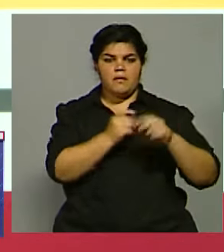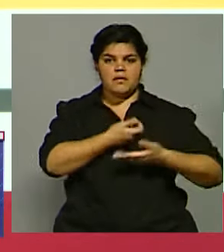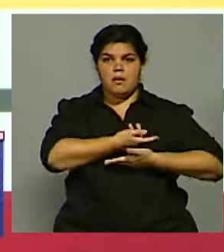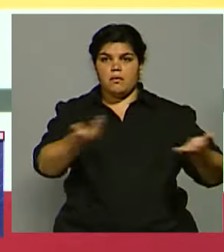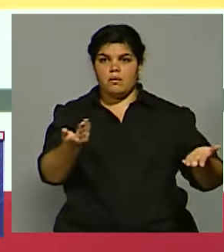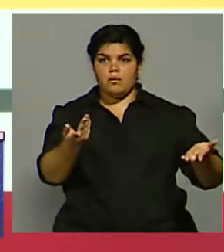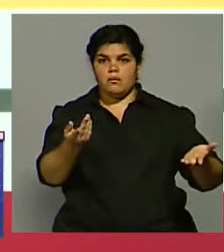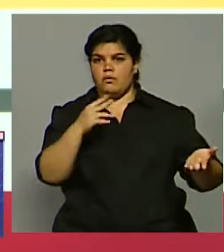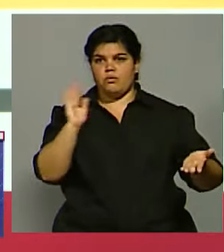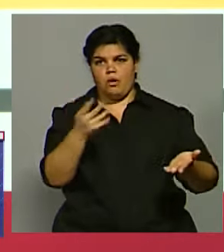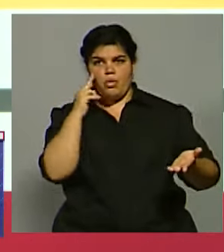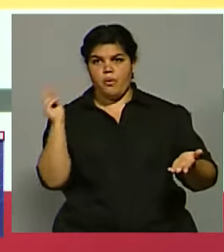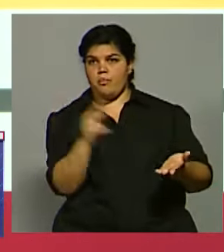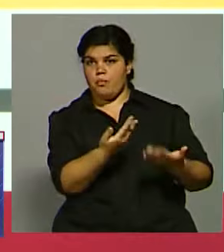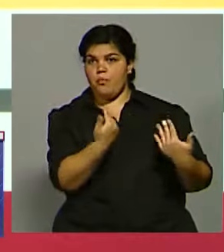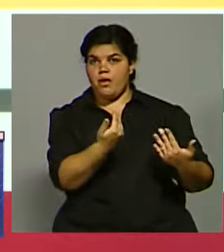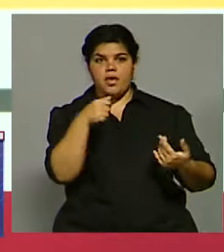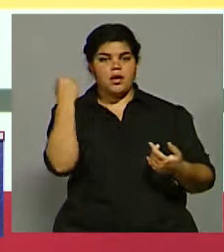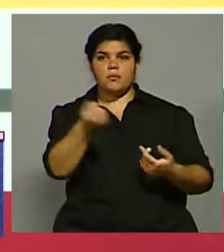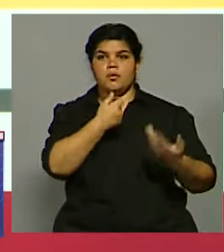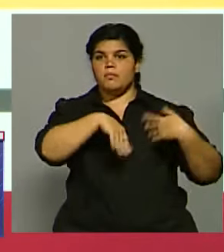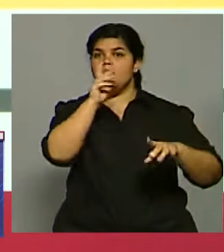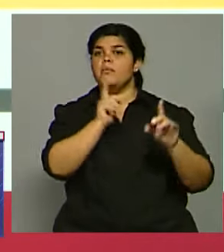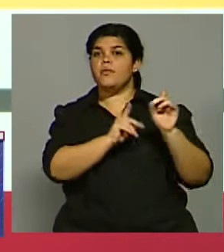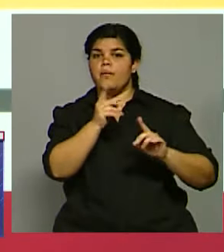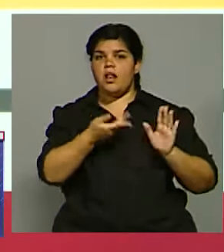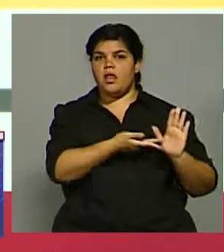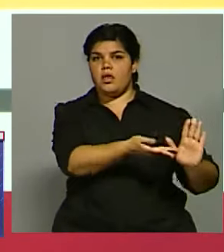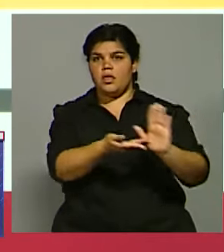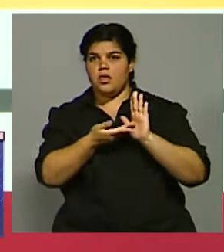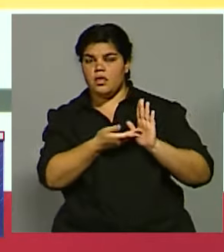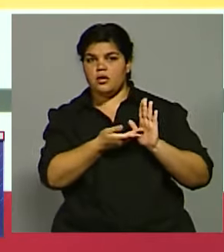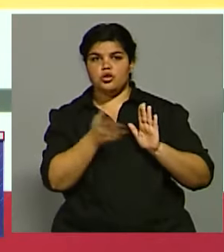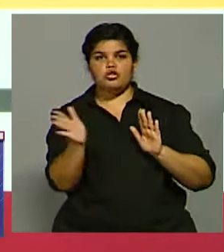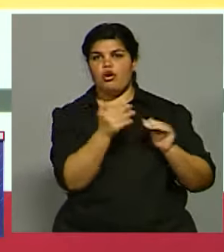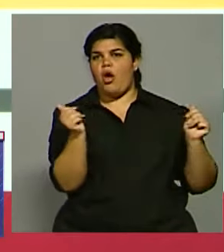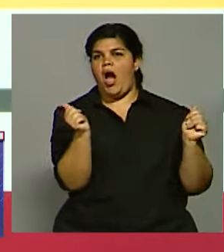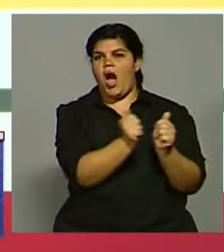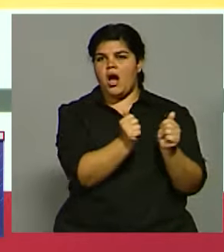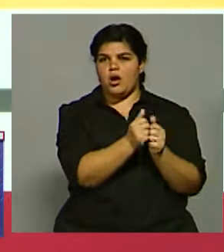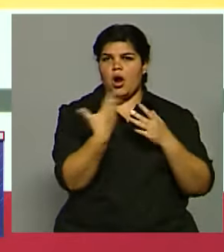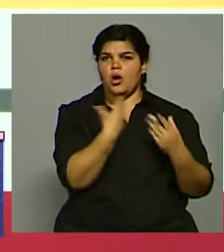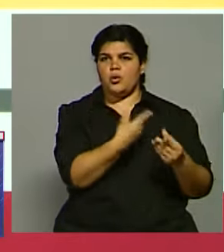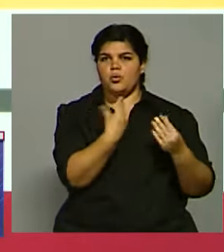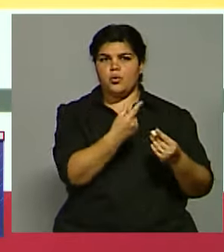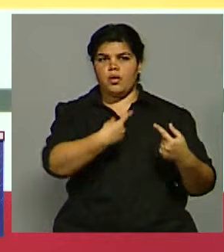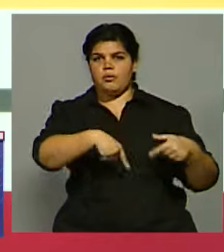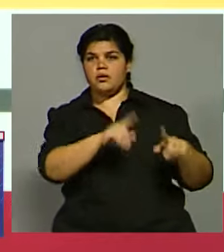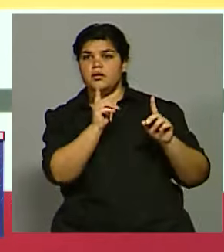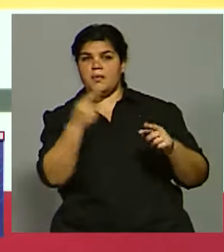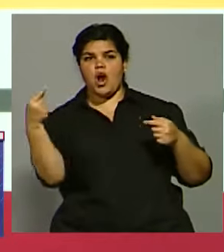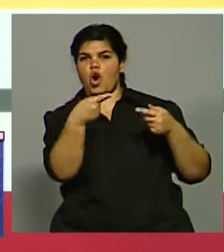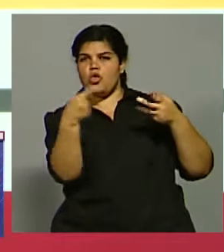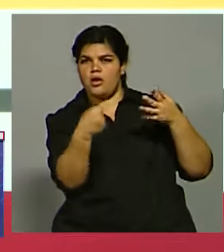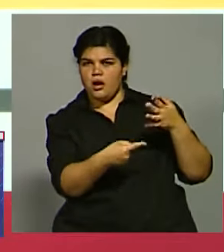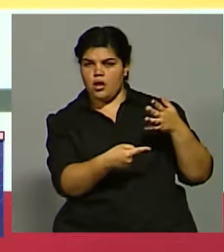situaciones, lo mejor es que se salgan a la luz y que obviamente todos los que son cómplices también sean juzgados y condenados. ¿Cuál es el rol de la Iglesia o